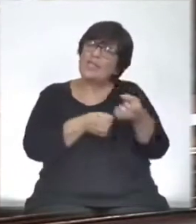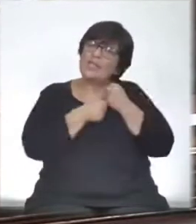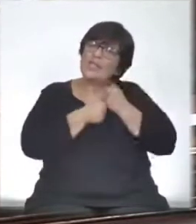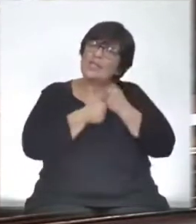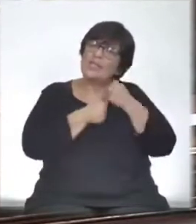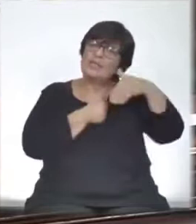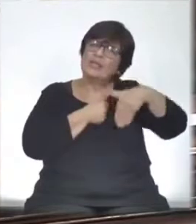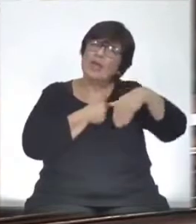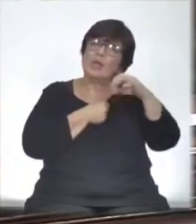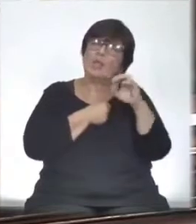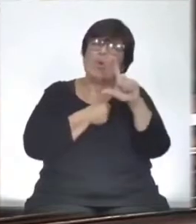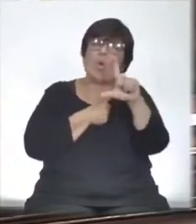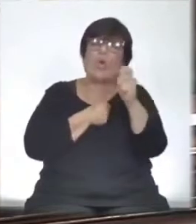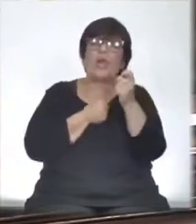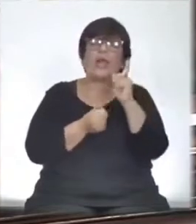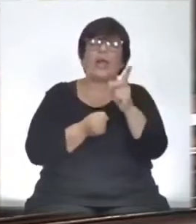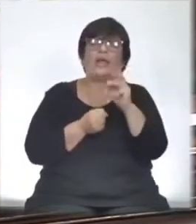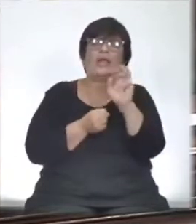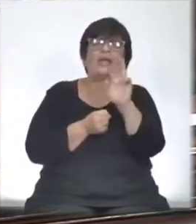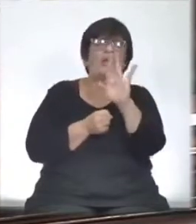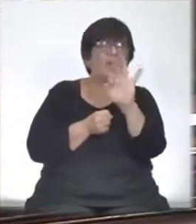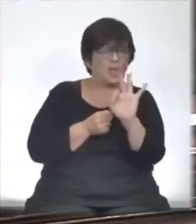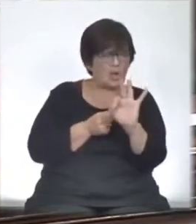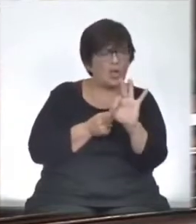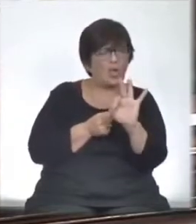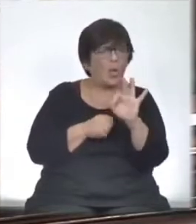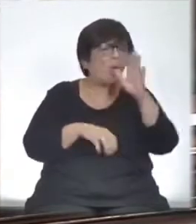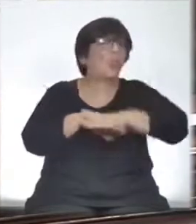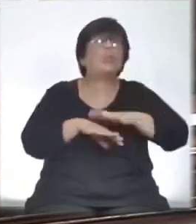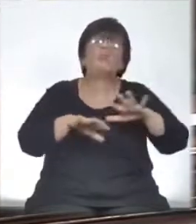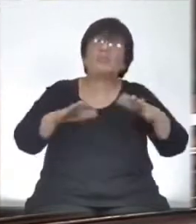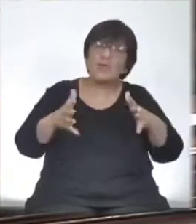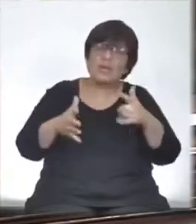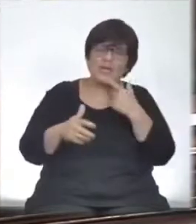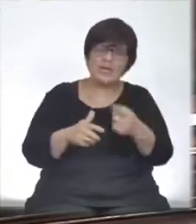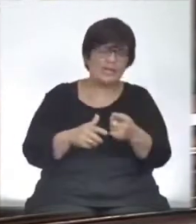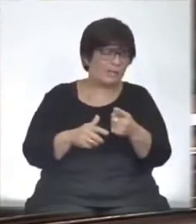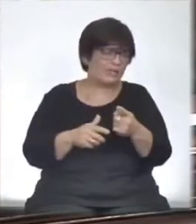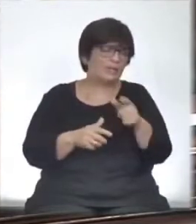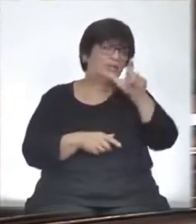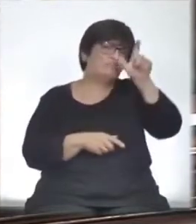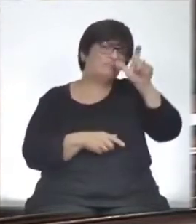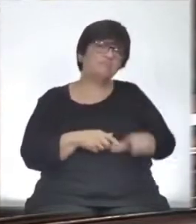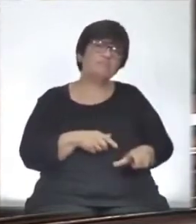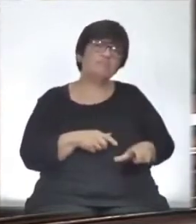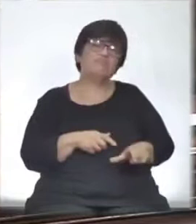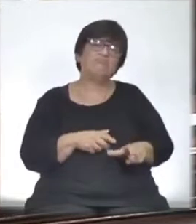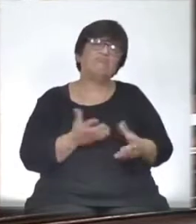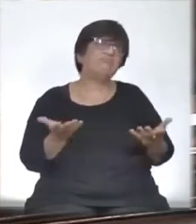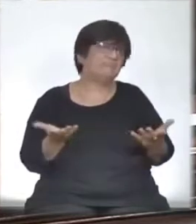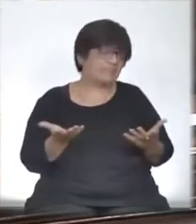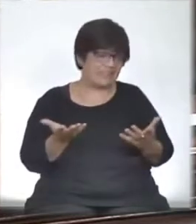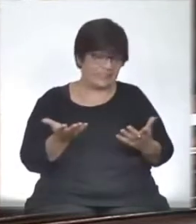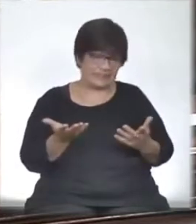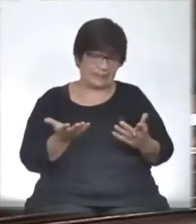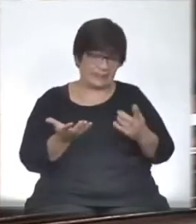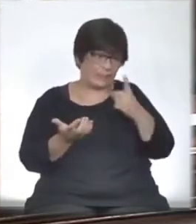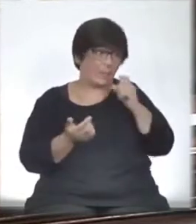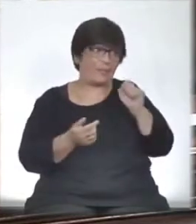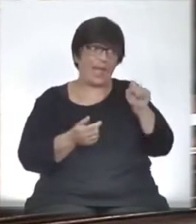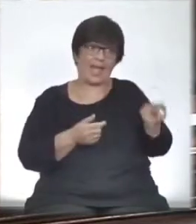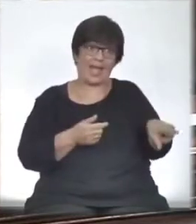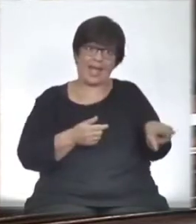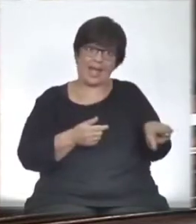Sergio Molaguero? Su gran culpa era ser hijo de